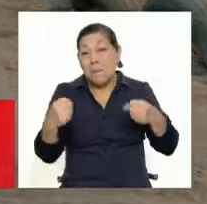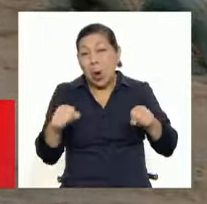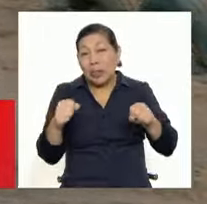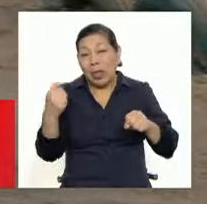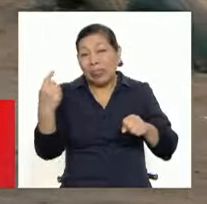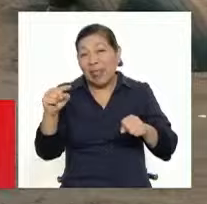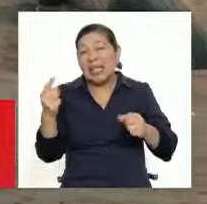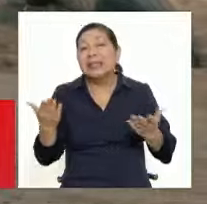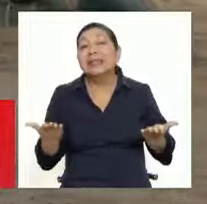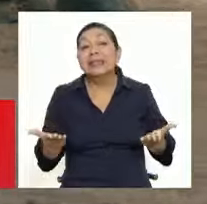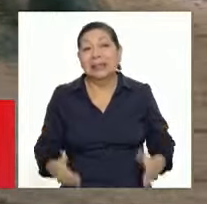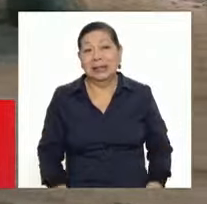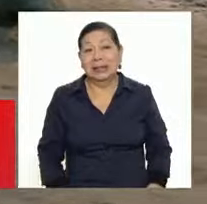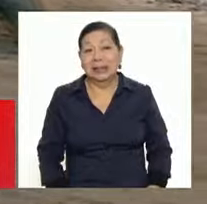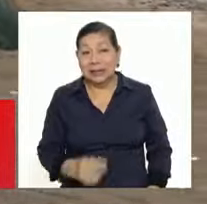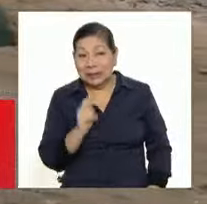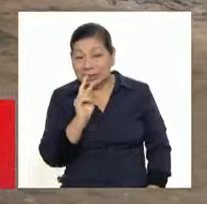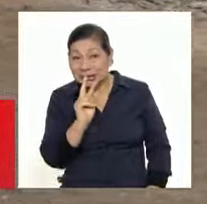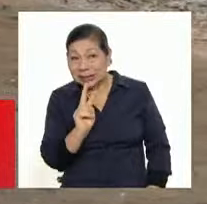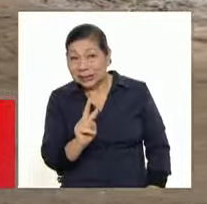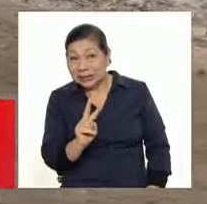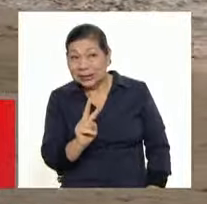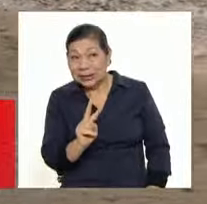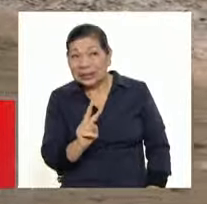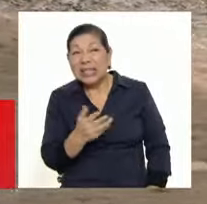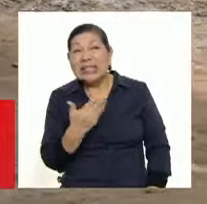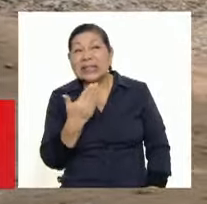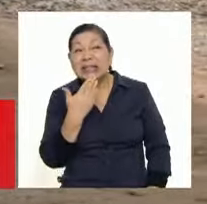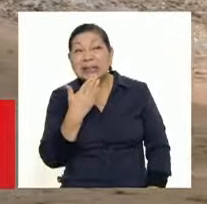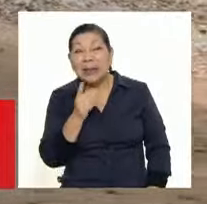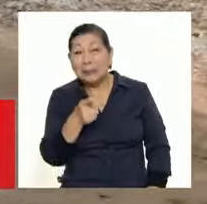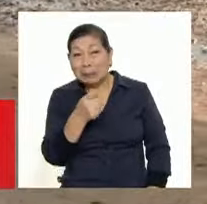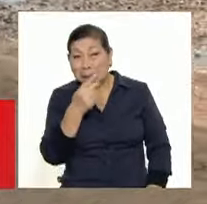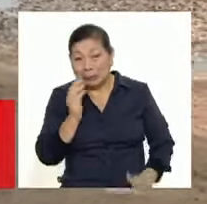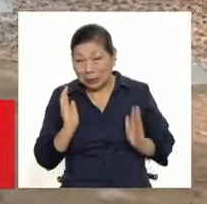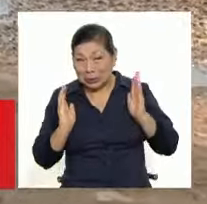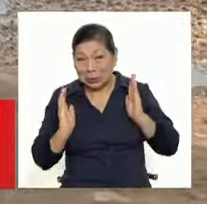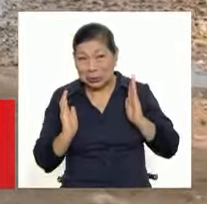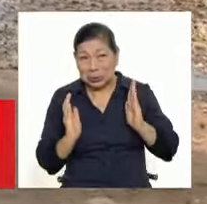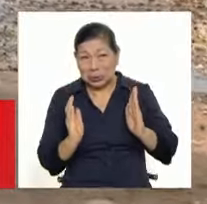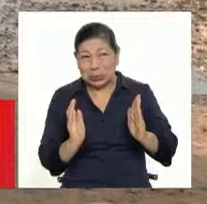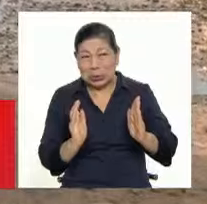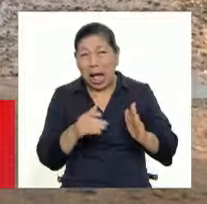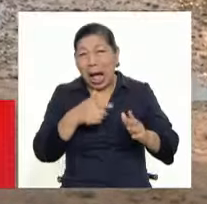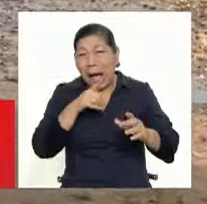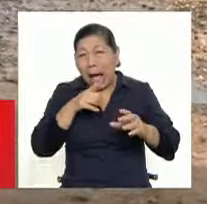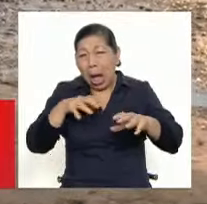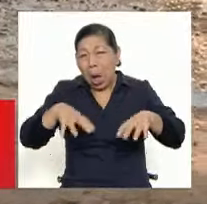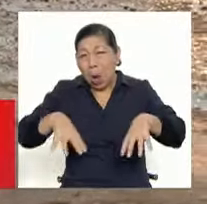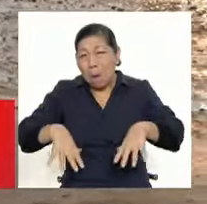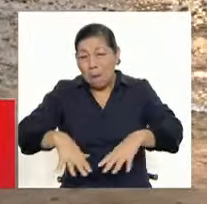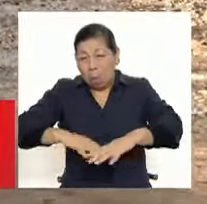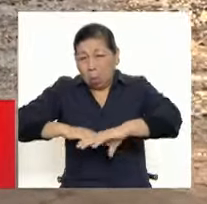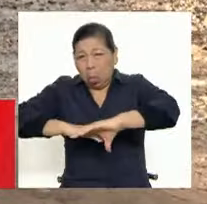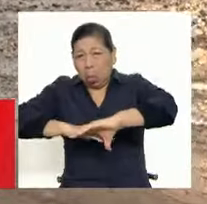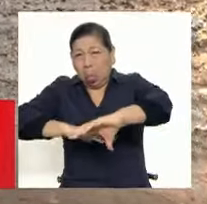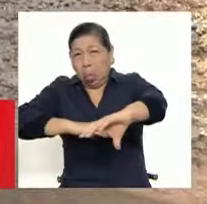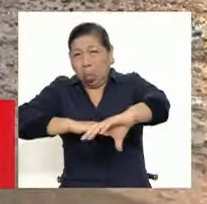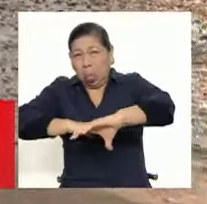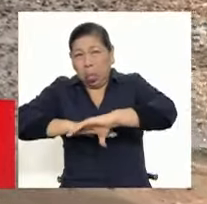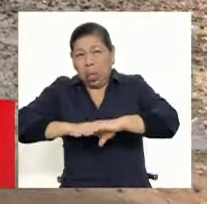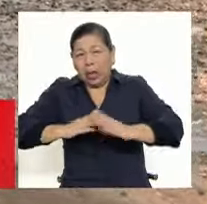mototaxis, ¿a qué se debe? Y es que muchos de ellos están evitando pasar por este gran charco de agua que se ha formado